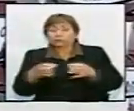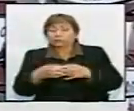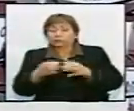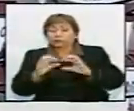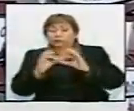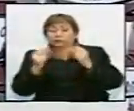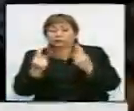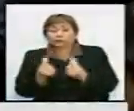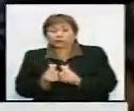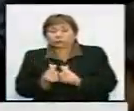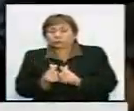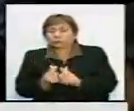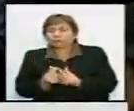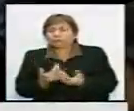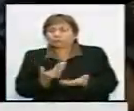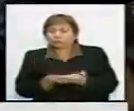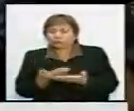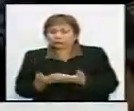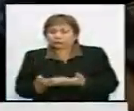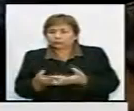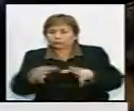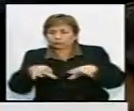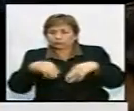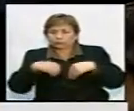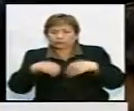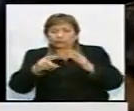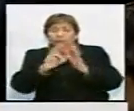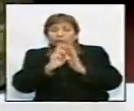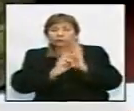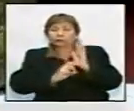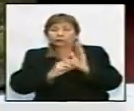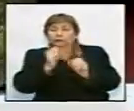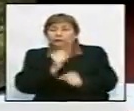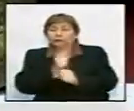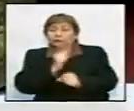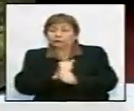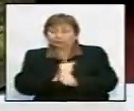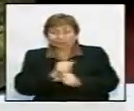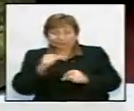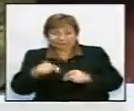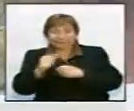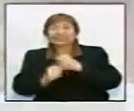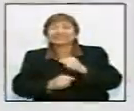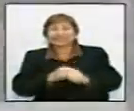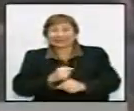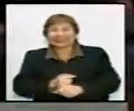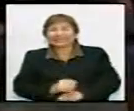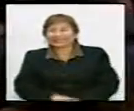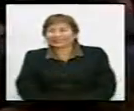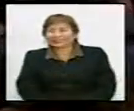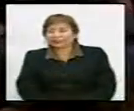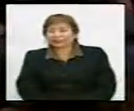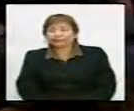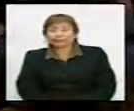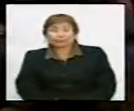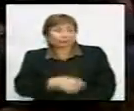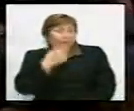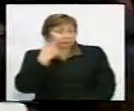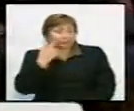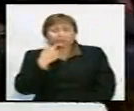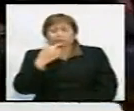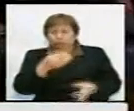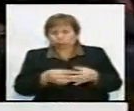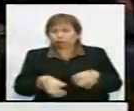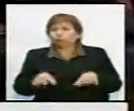grupo dictaminador en la cual aprobó su plan de trabajo para el presente año legislativo. Sería importante, si es que no se